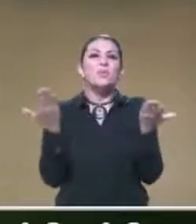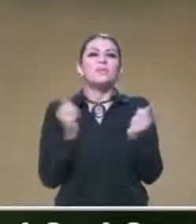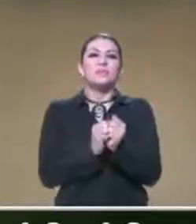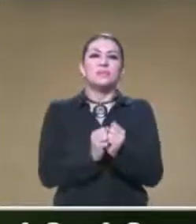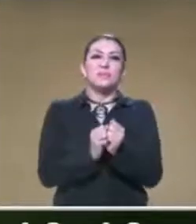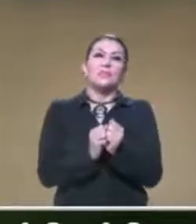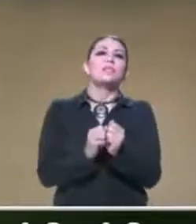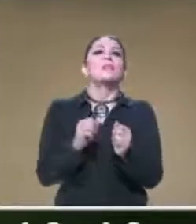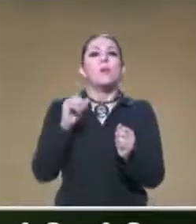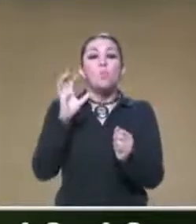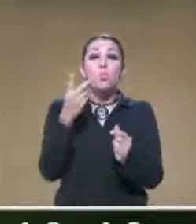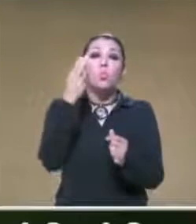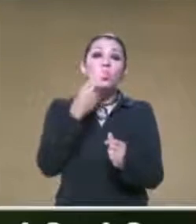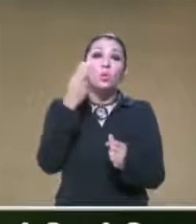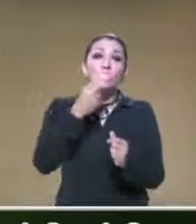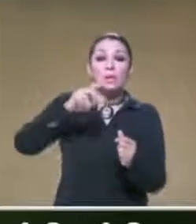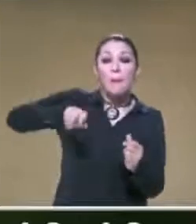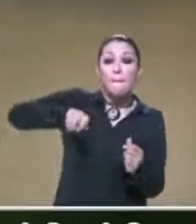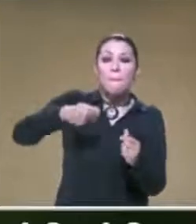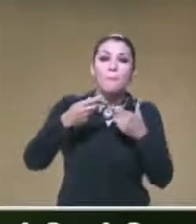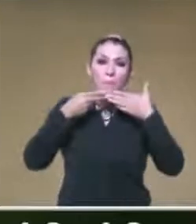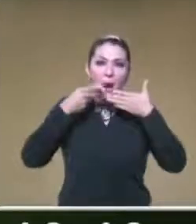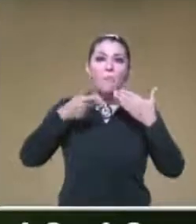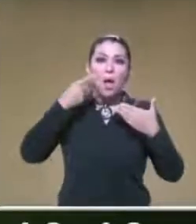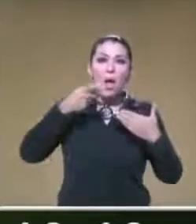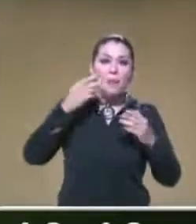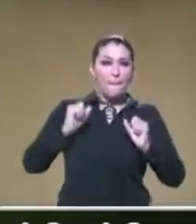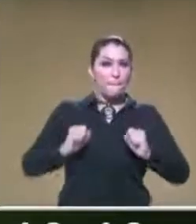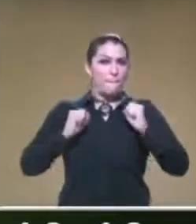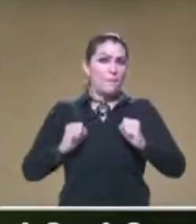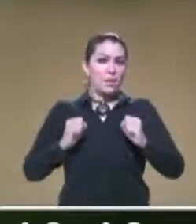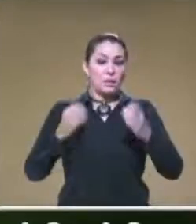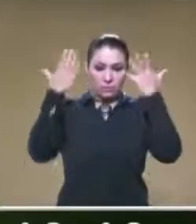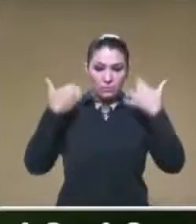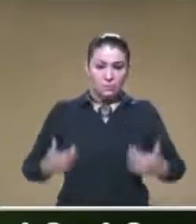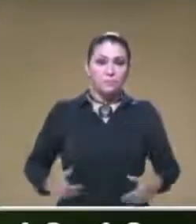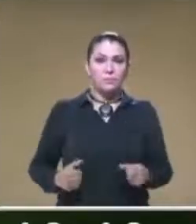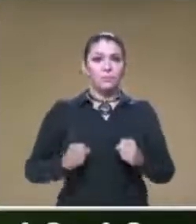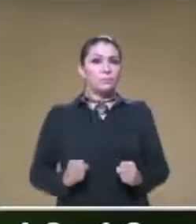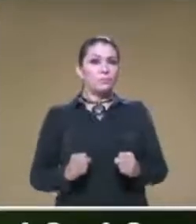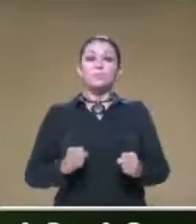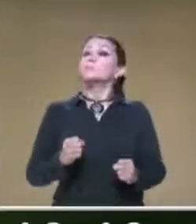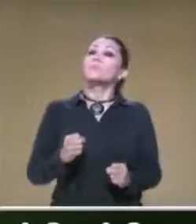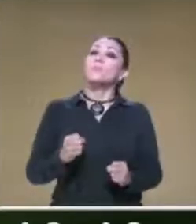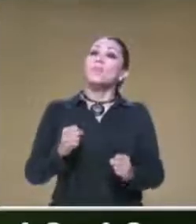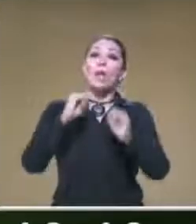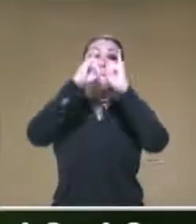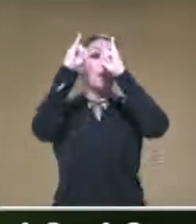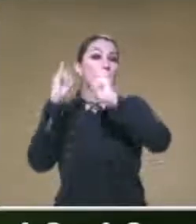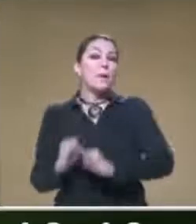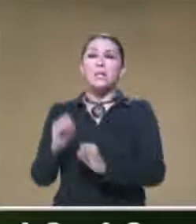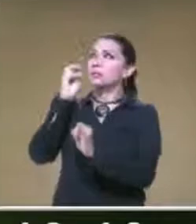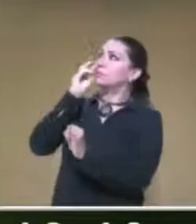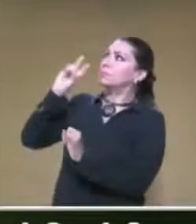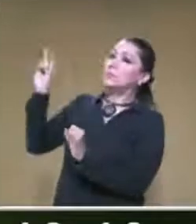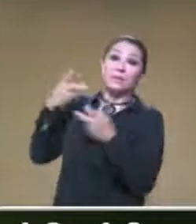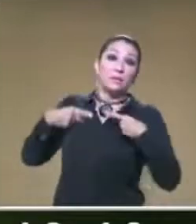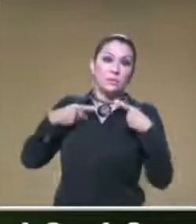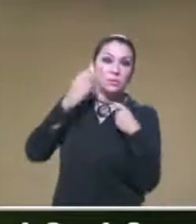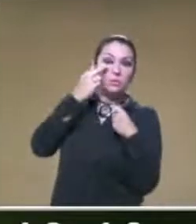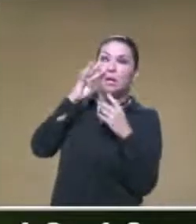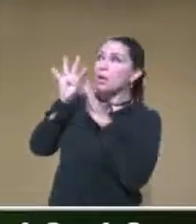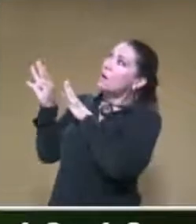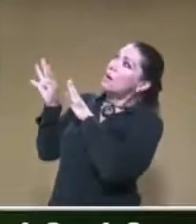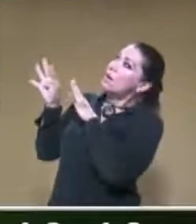tipo de recursos? El volumen de voz, el tono de voz, las imágenes, por ejemplo, aquí puedes ver en la imagen